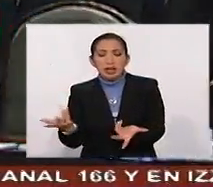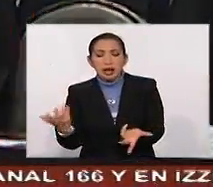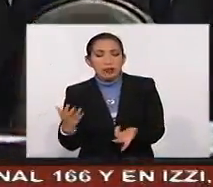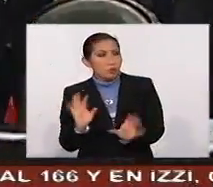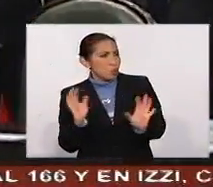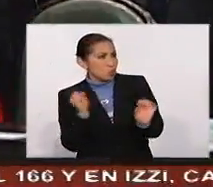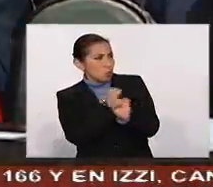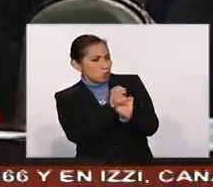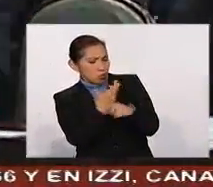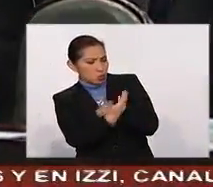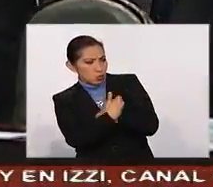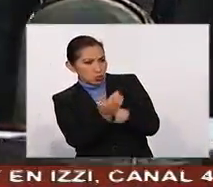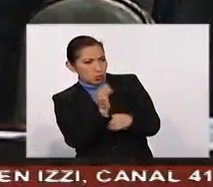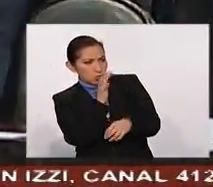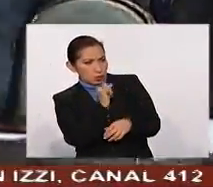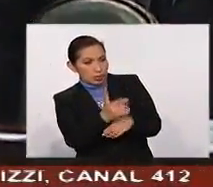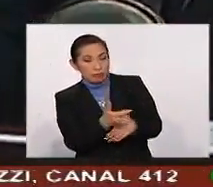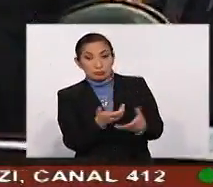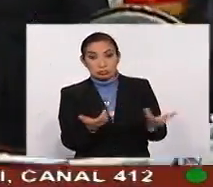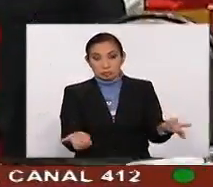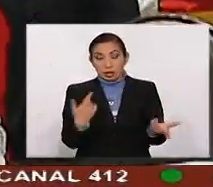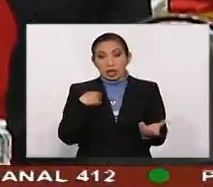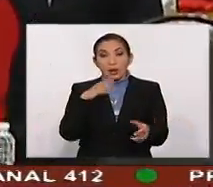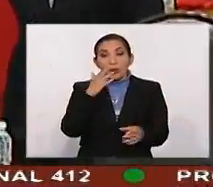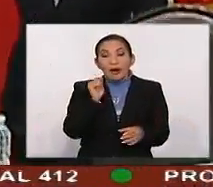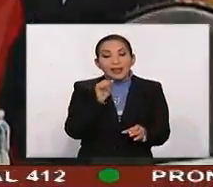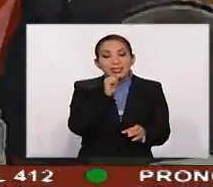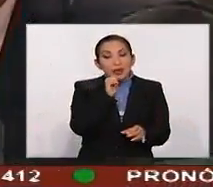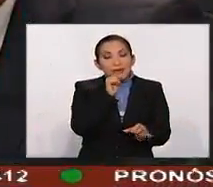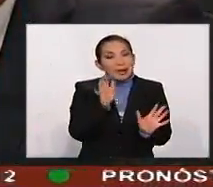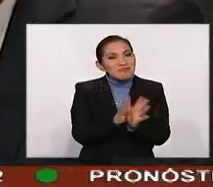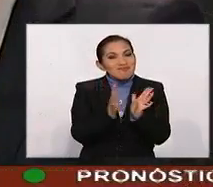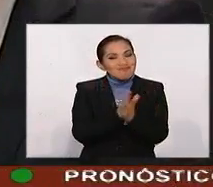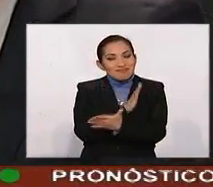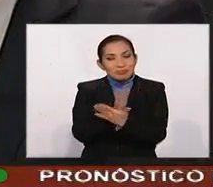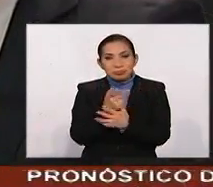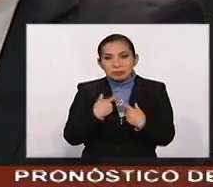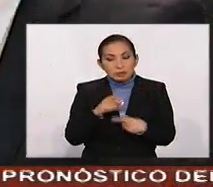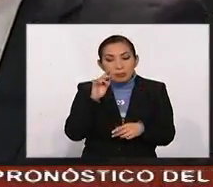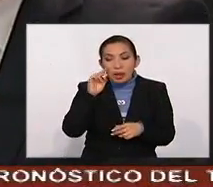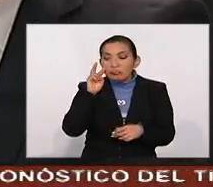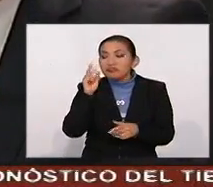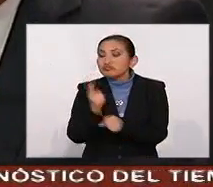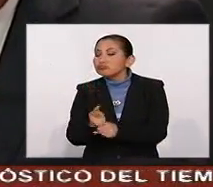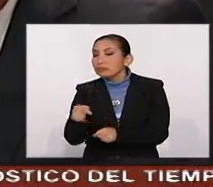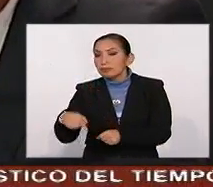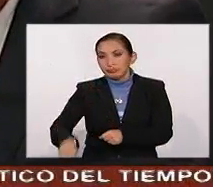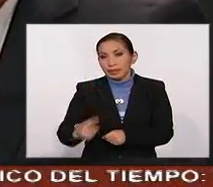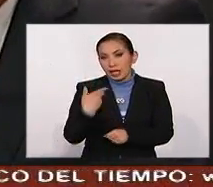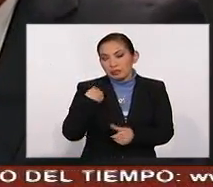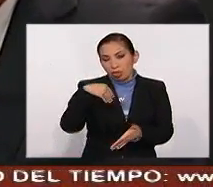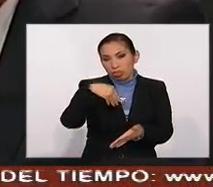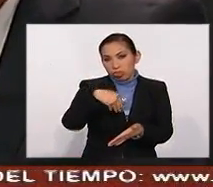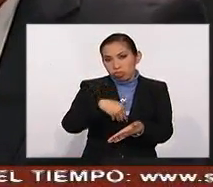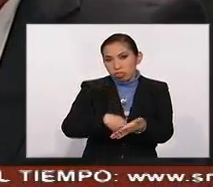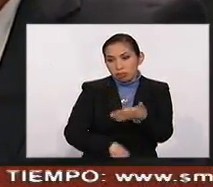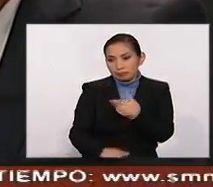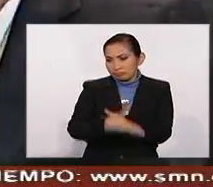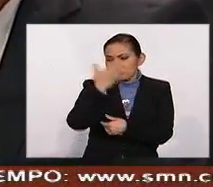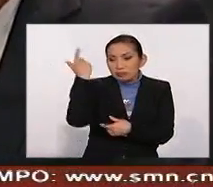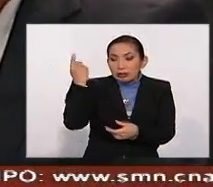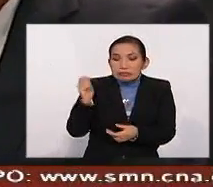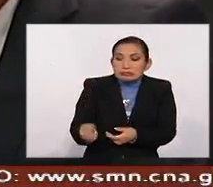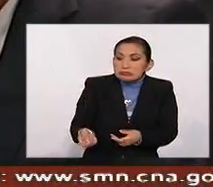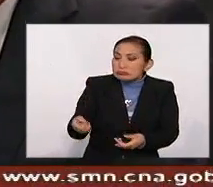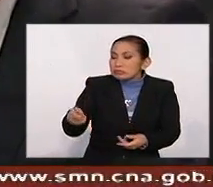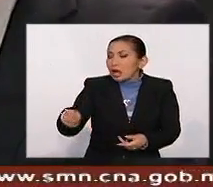muy centralizados, no hay una participación ciudadana eficaz, y eso viene en detrimento de la ciudadanía porque no sabemos bien a